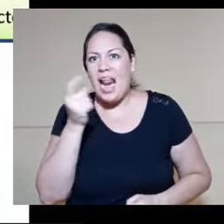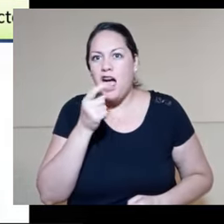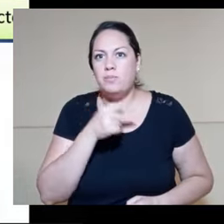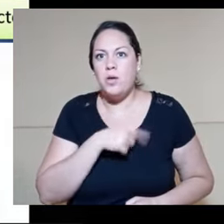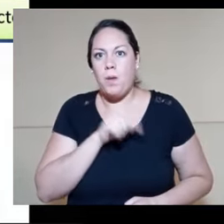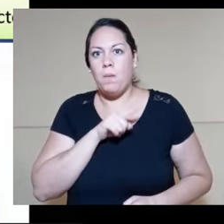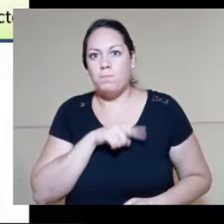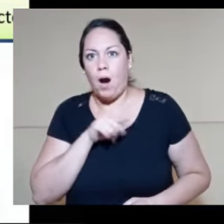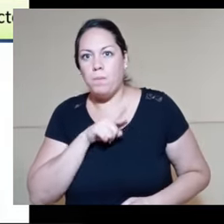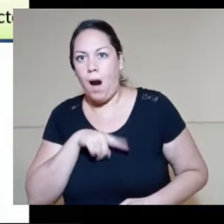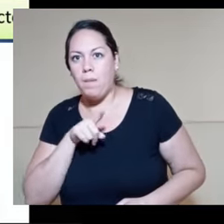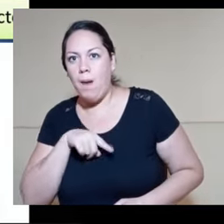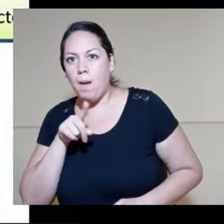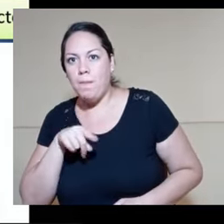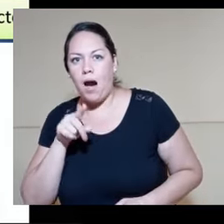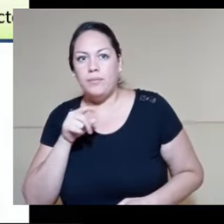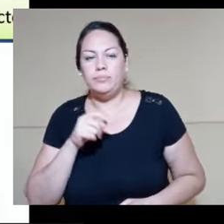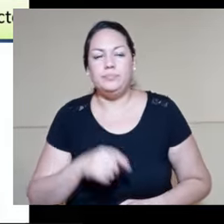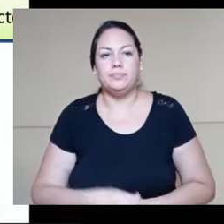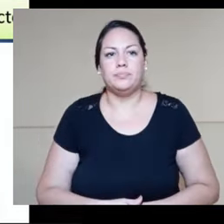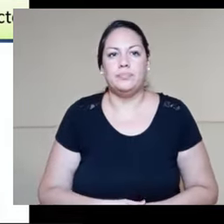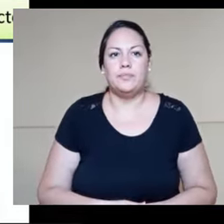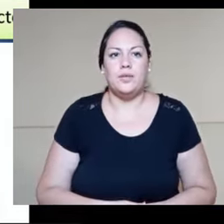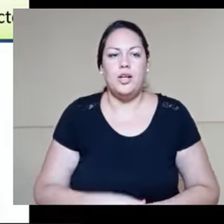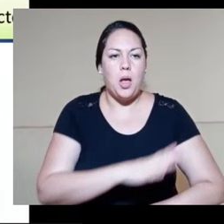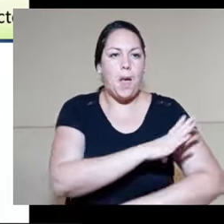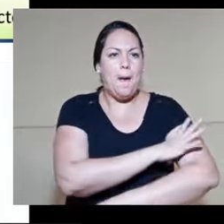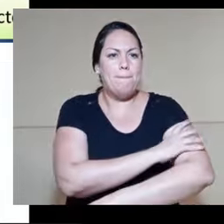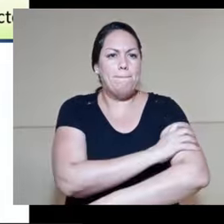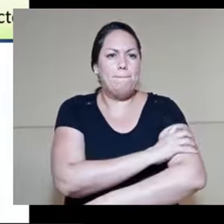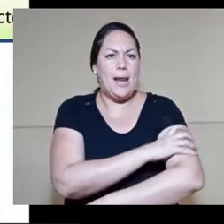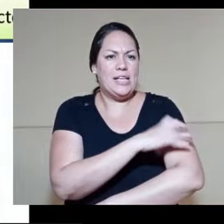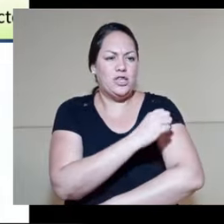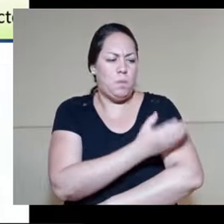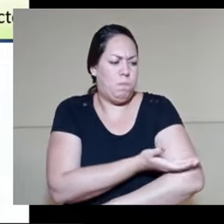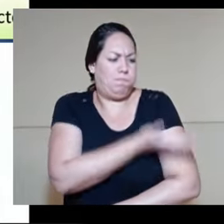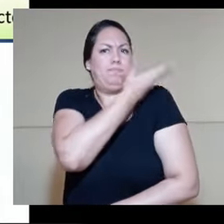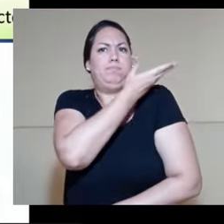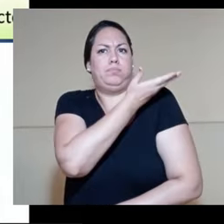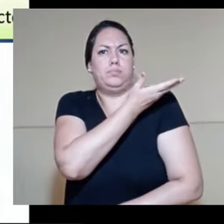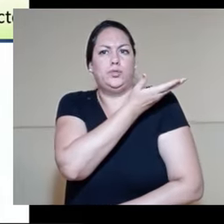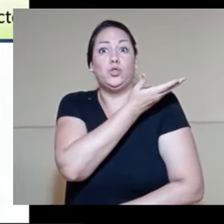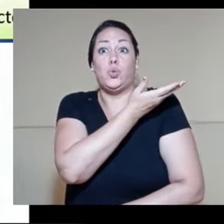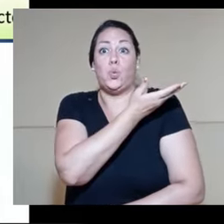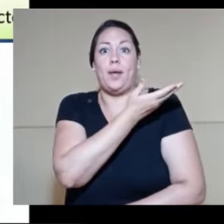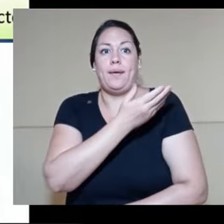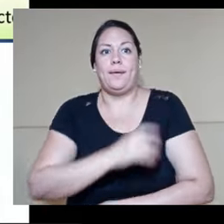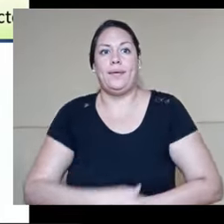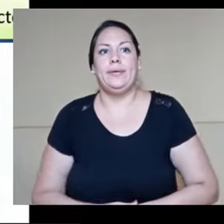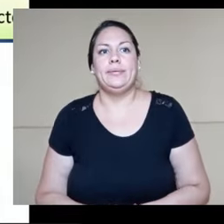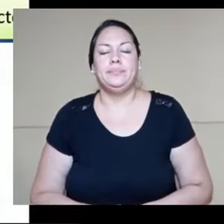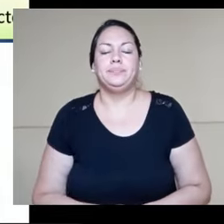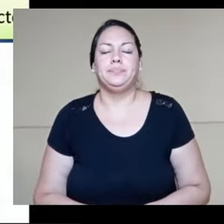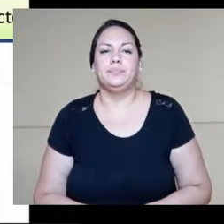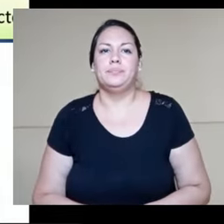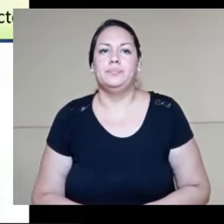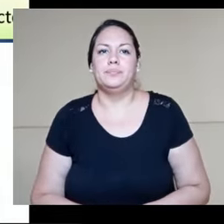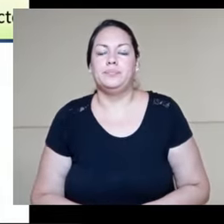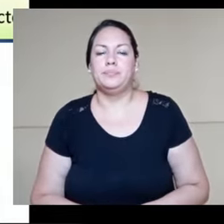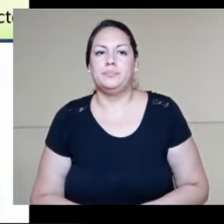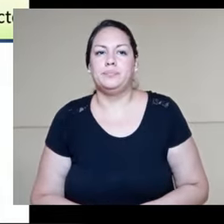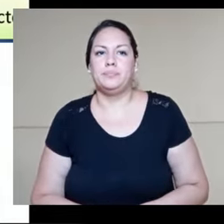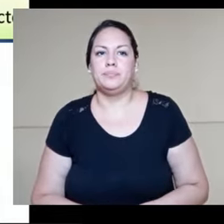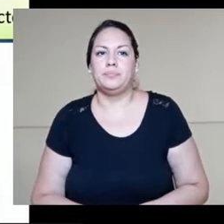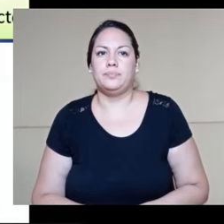corazón. Te va a aumentar la frecuencia cardíaca, te va a aumentar la presión arterial.